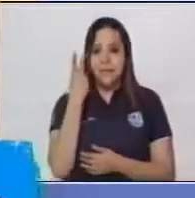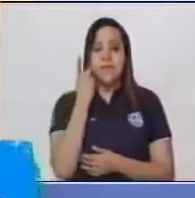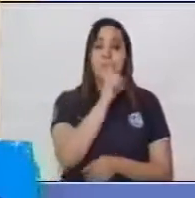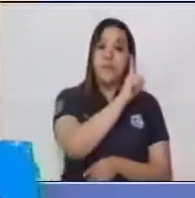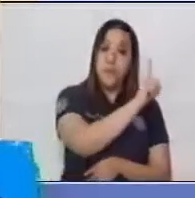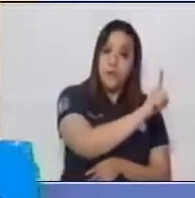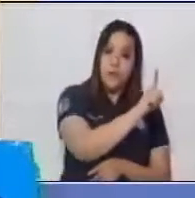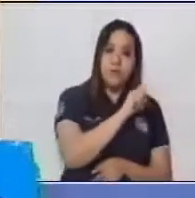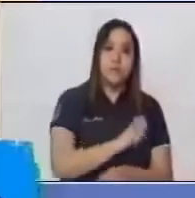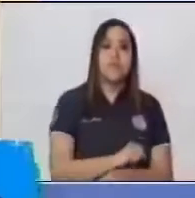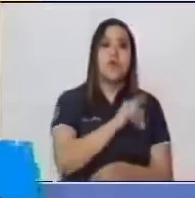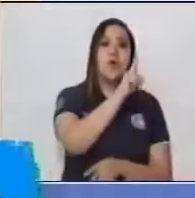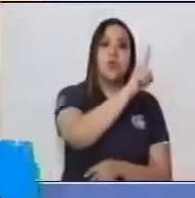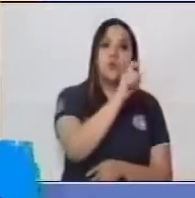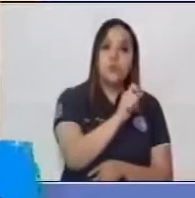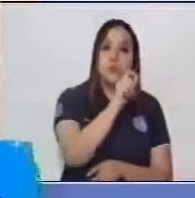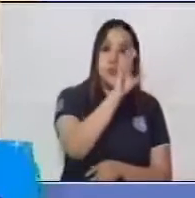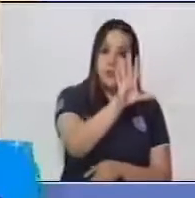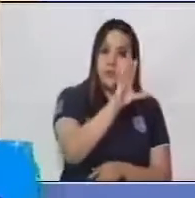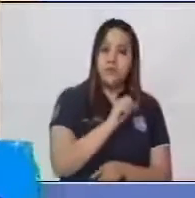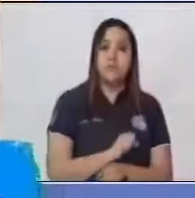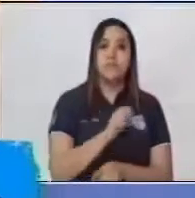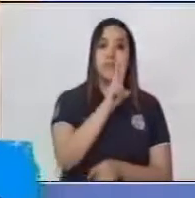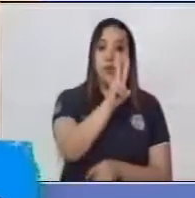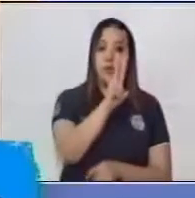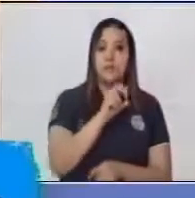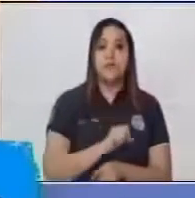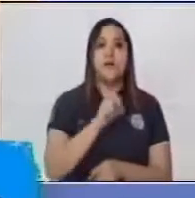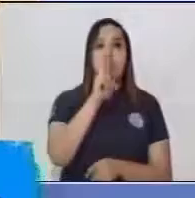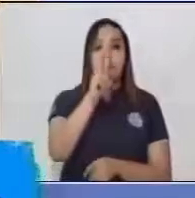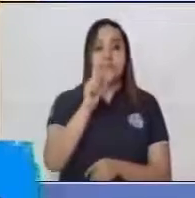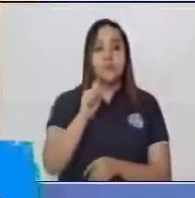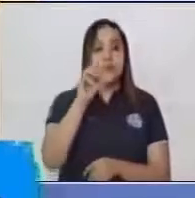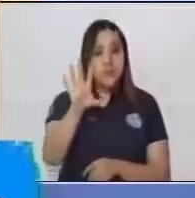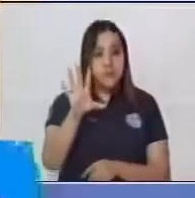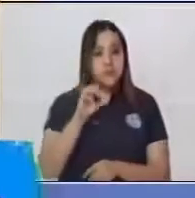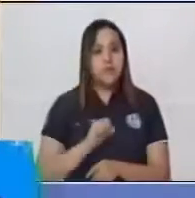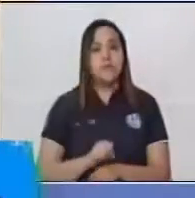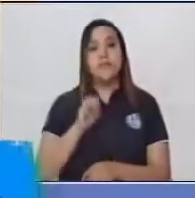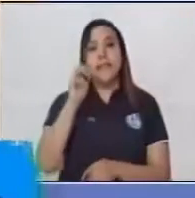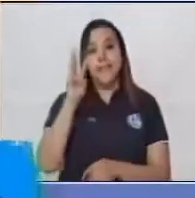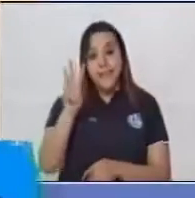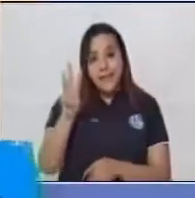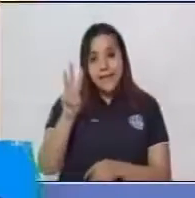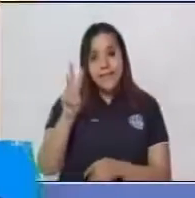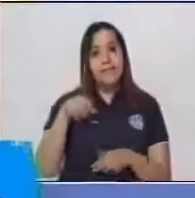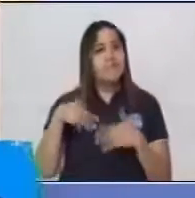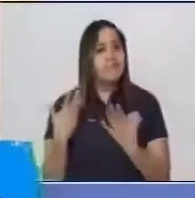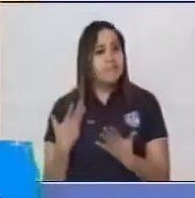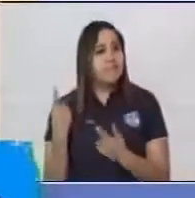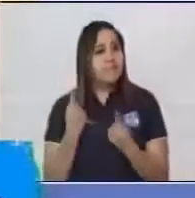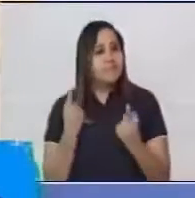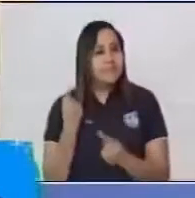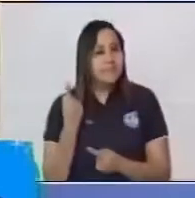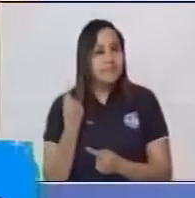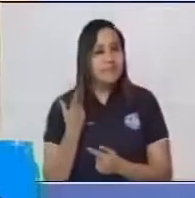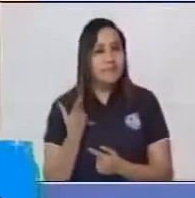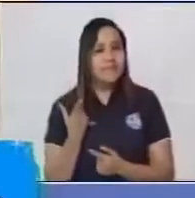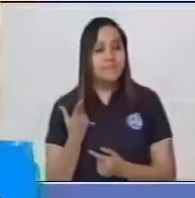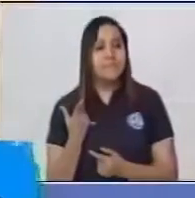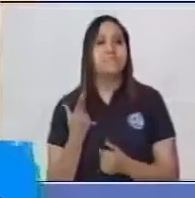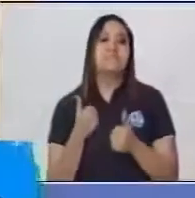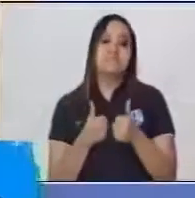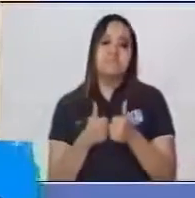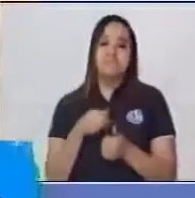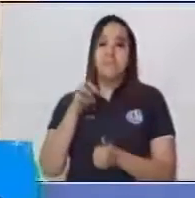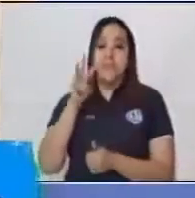1, 1.5, 2, 2.5, 3, ¿cuál sería el siguiente?